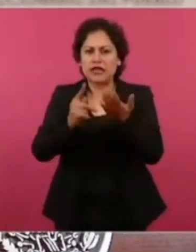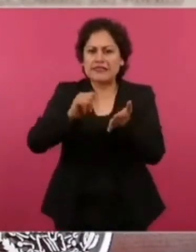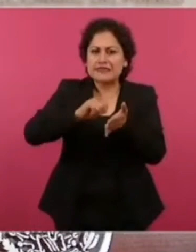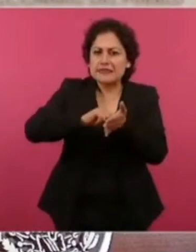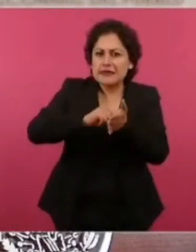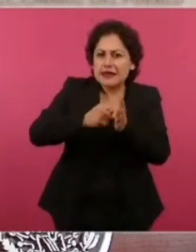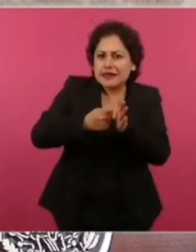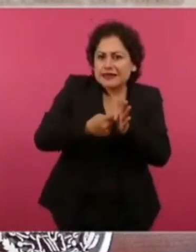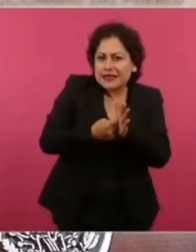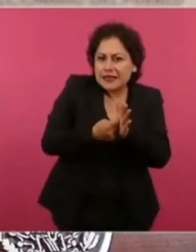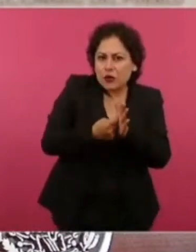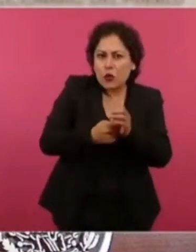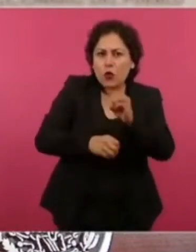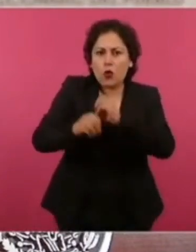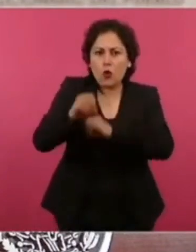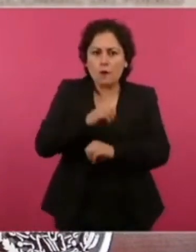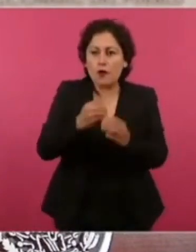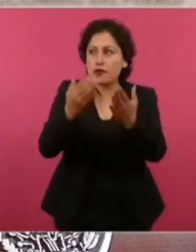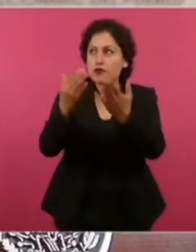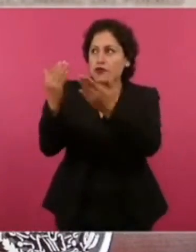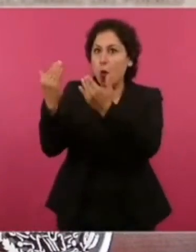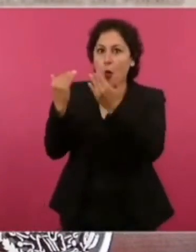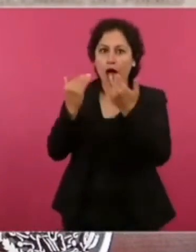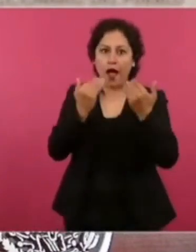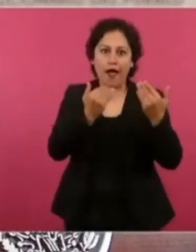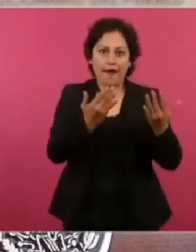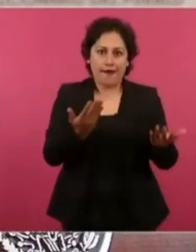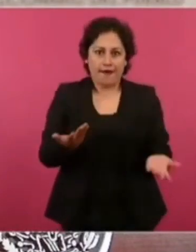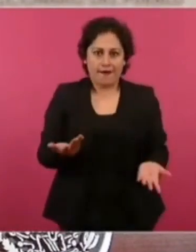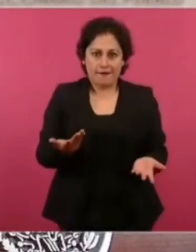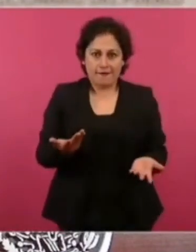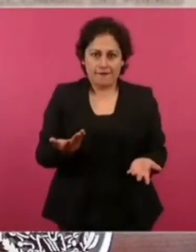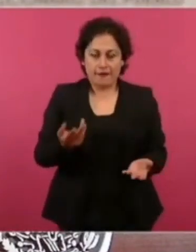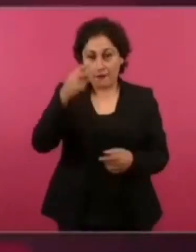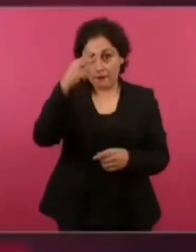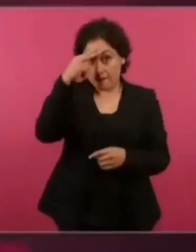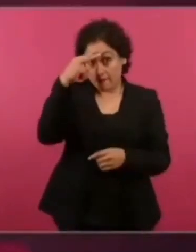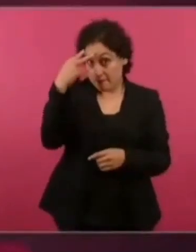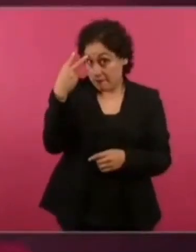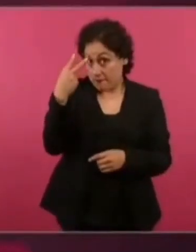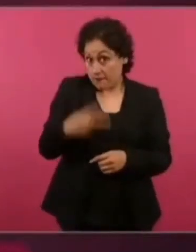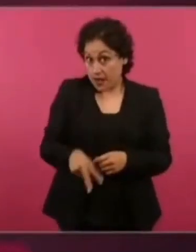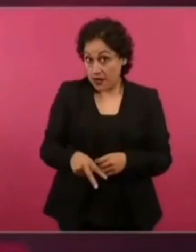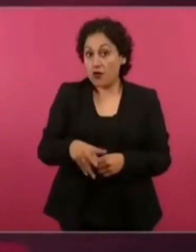los países del mundo con menos desempleo.